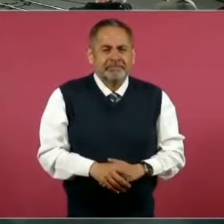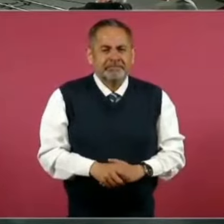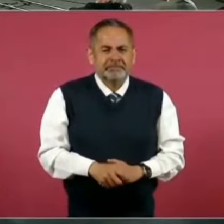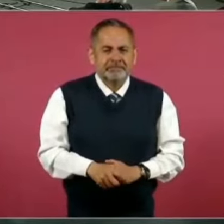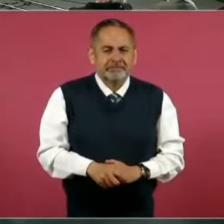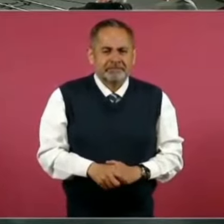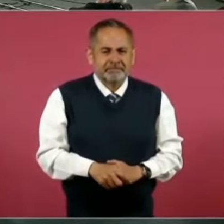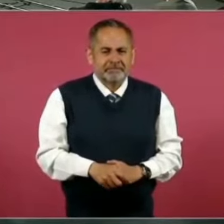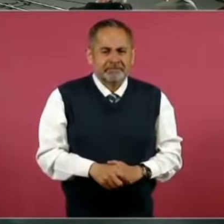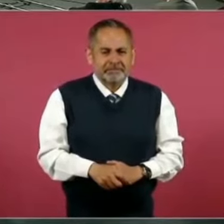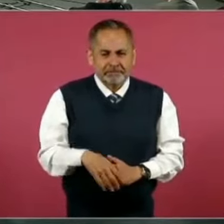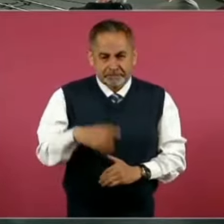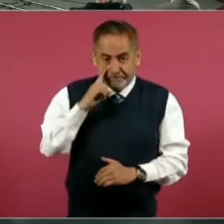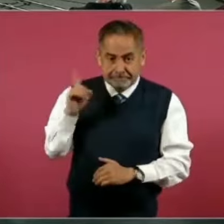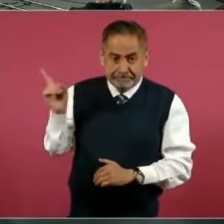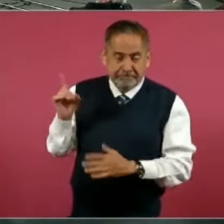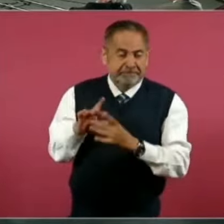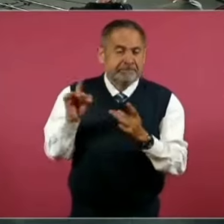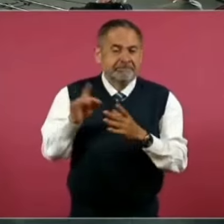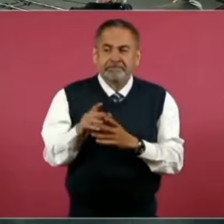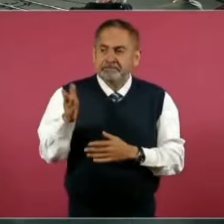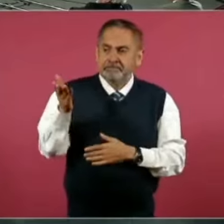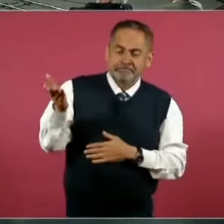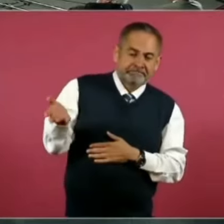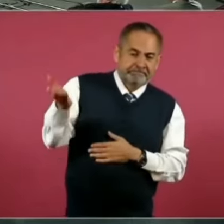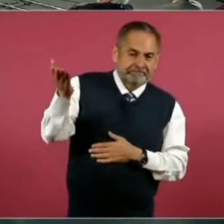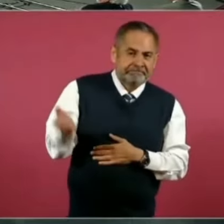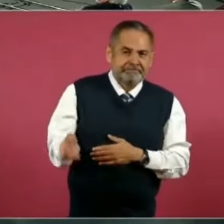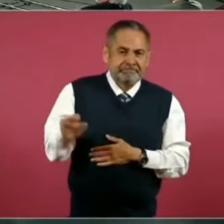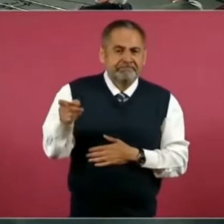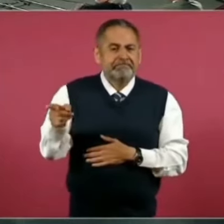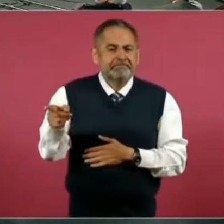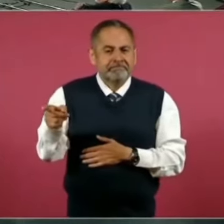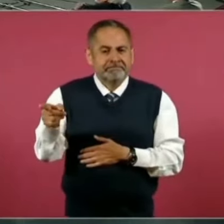Miren lo que decía el maestro de,